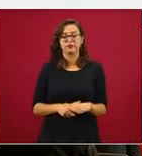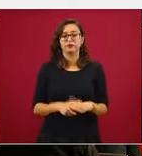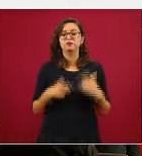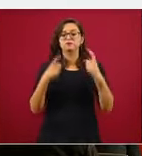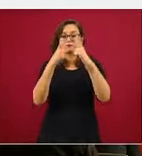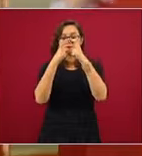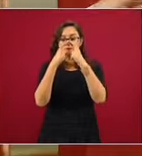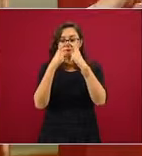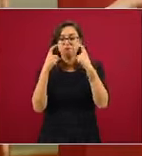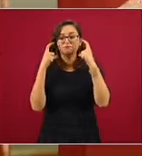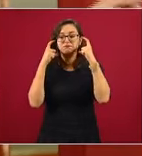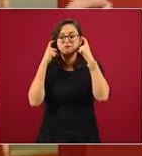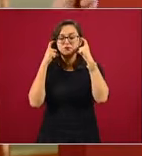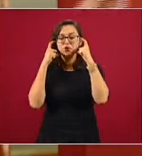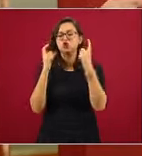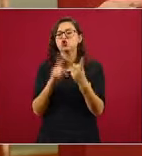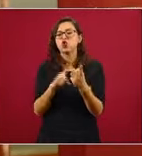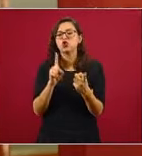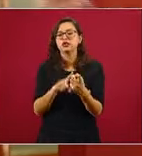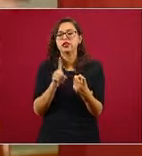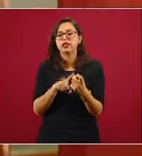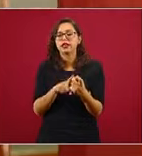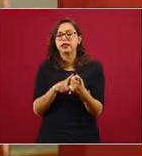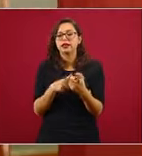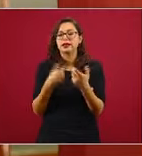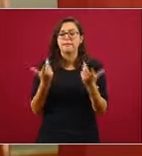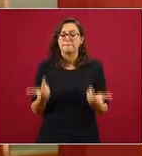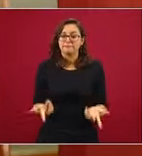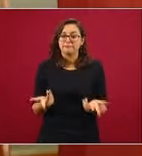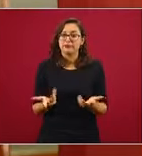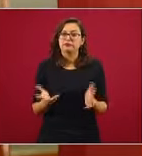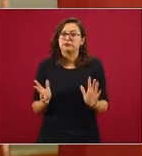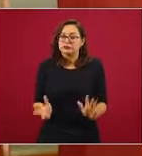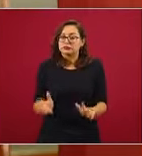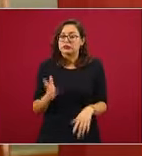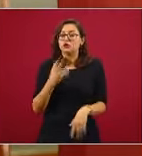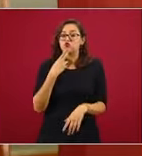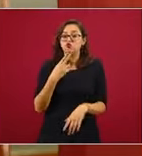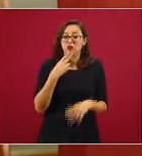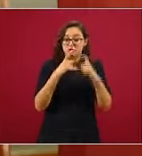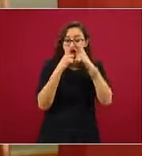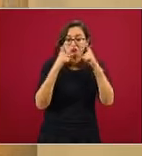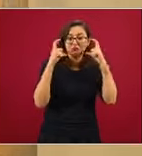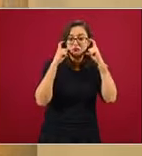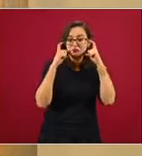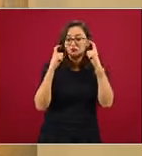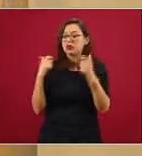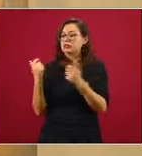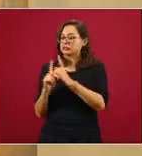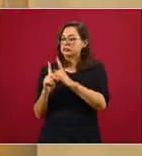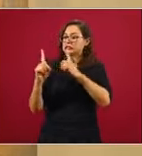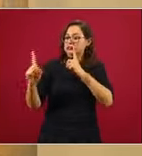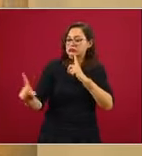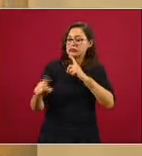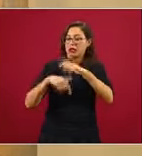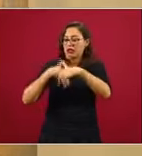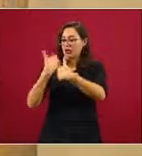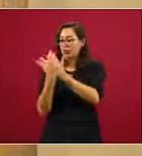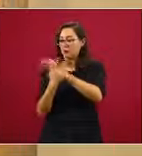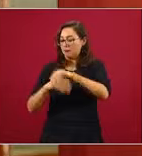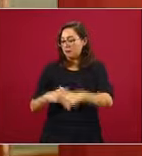muchísima utilidad, sobre todo utilizando la sana distancia, el lavado frecuente de manos y la etiqueta respiratoria,